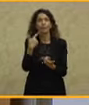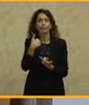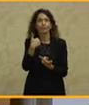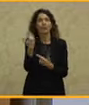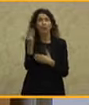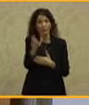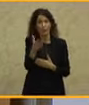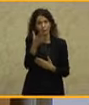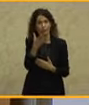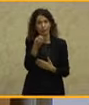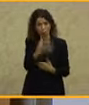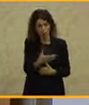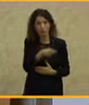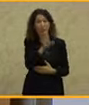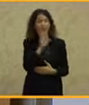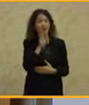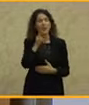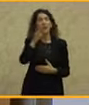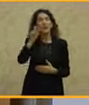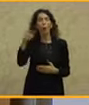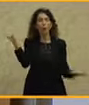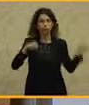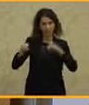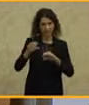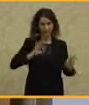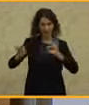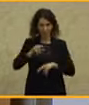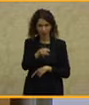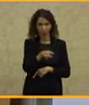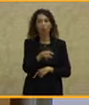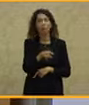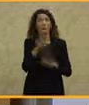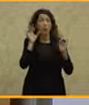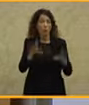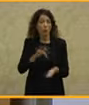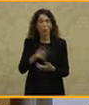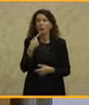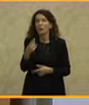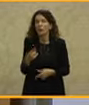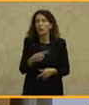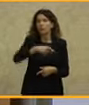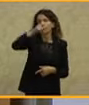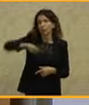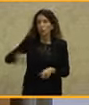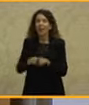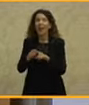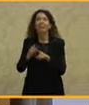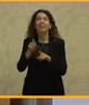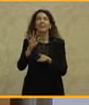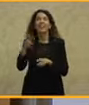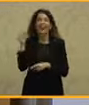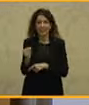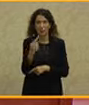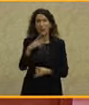en vuestra magnífica representación, Raúl, hay, igual que no se dice que alguien que cometió un delito